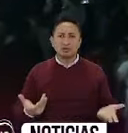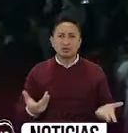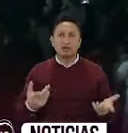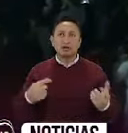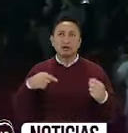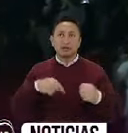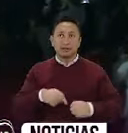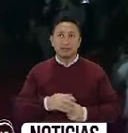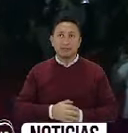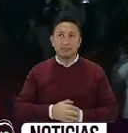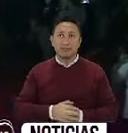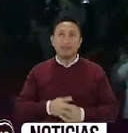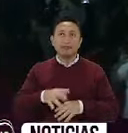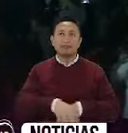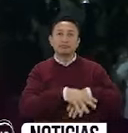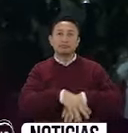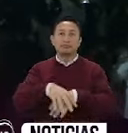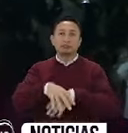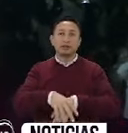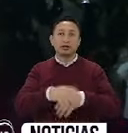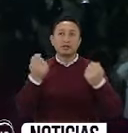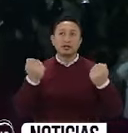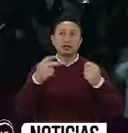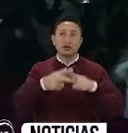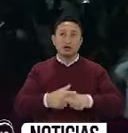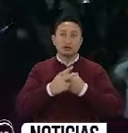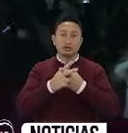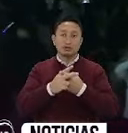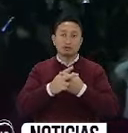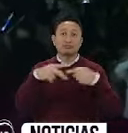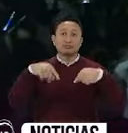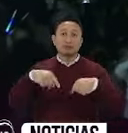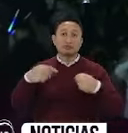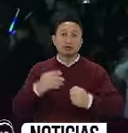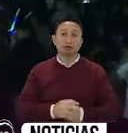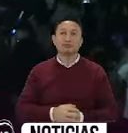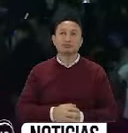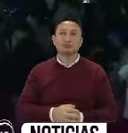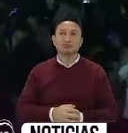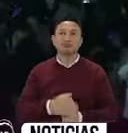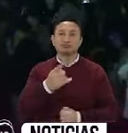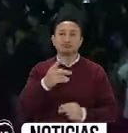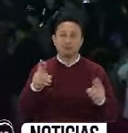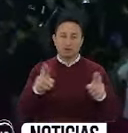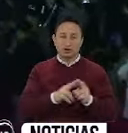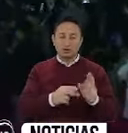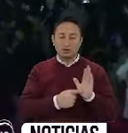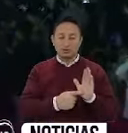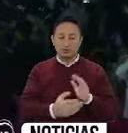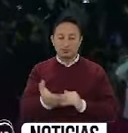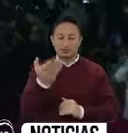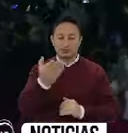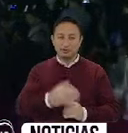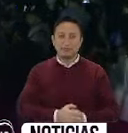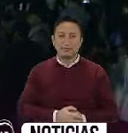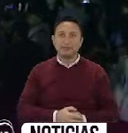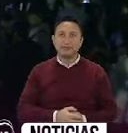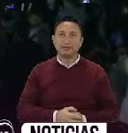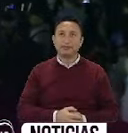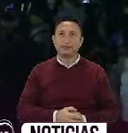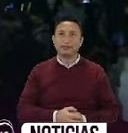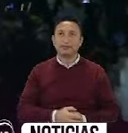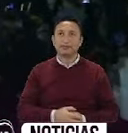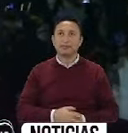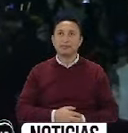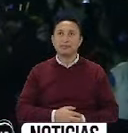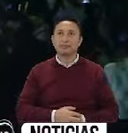cómo se desarrolló este desfile y la celebración, el inicio de estas fiestas, les presentamos el siguiente informe de nuestro compañero Javier